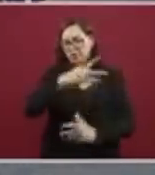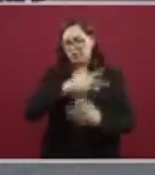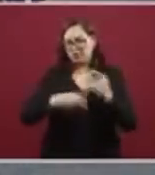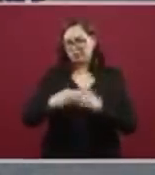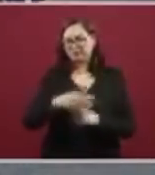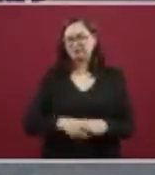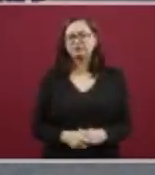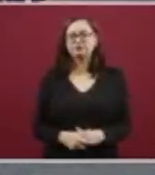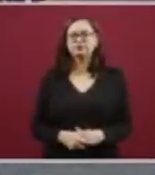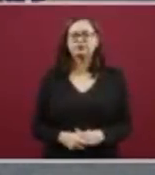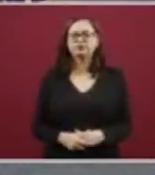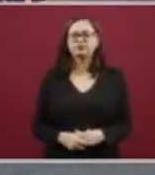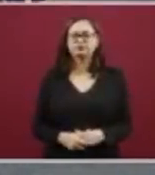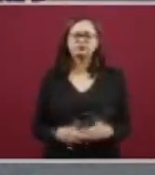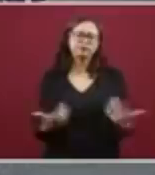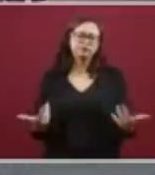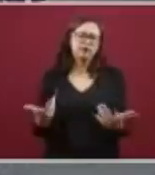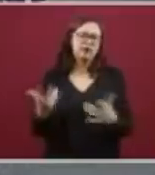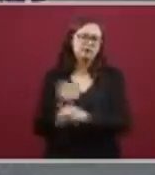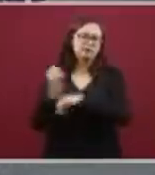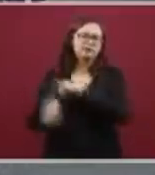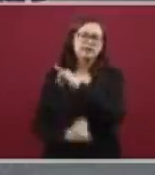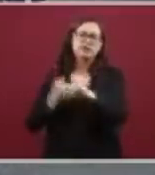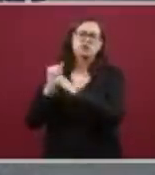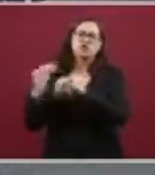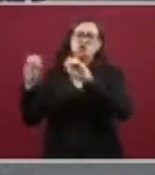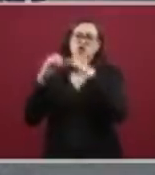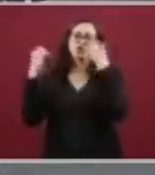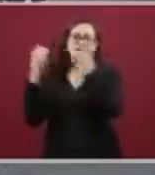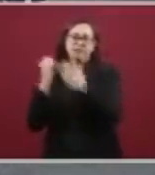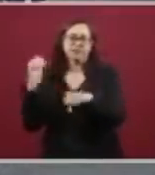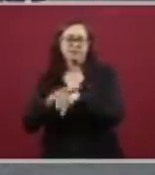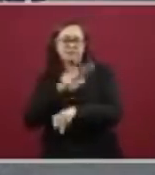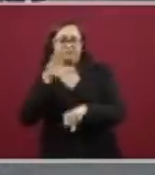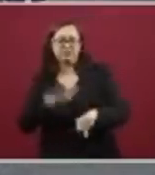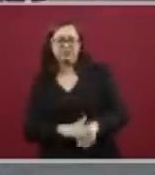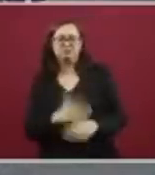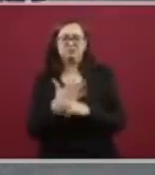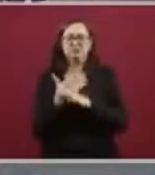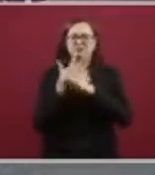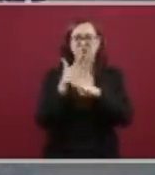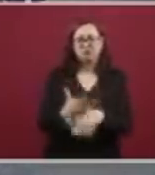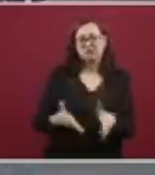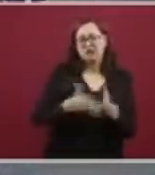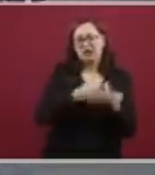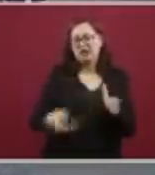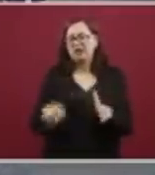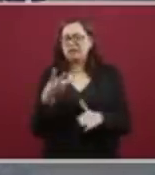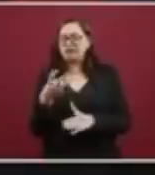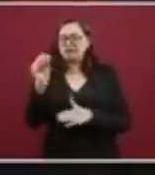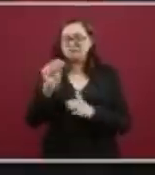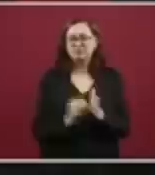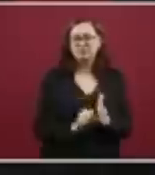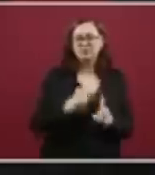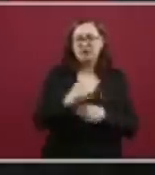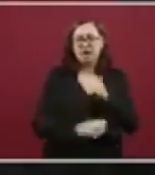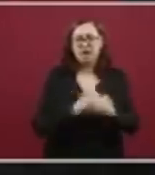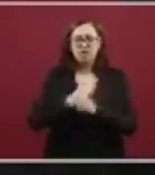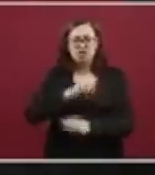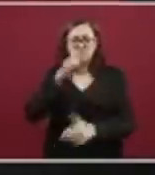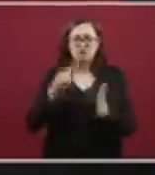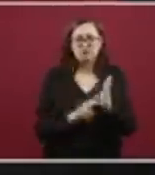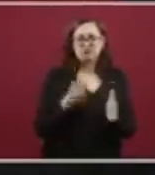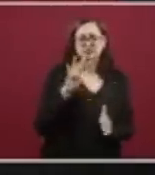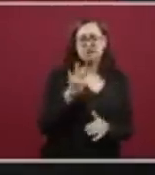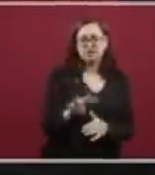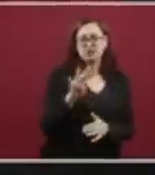con algunas calificadoras y especialistas, la economía registra un frenón en el primer trimestre de este año y, entre